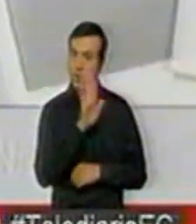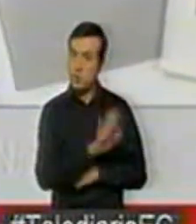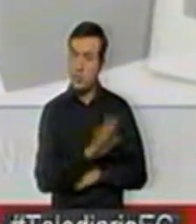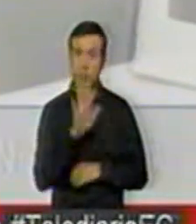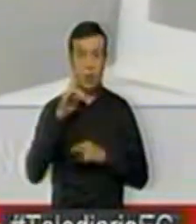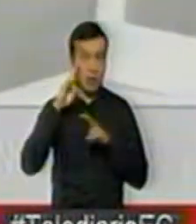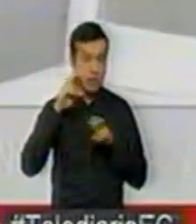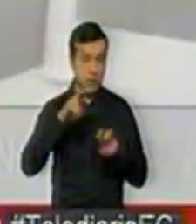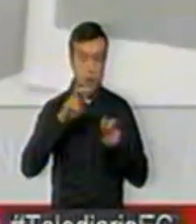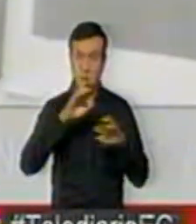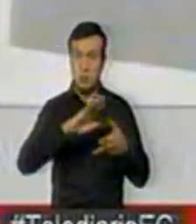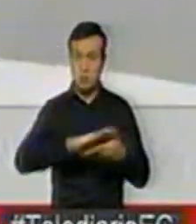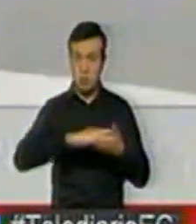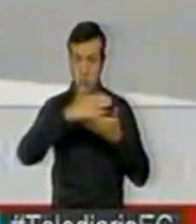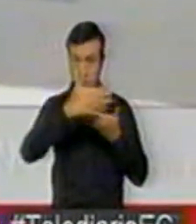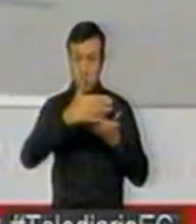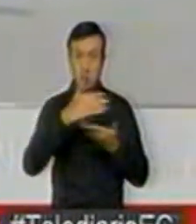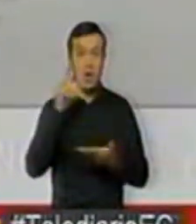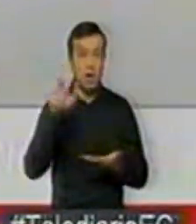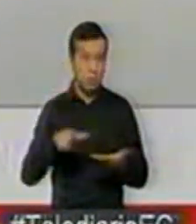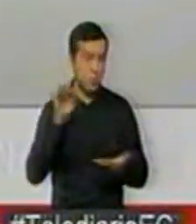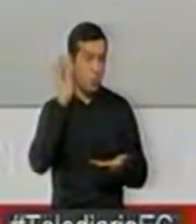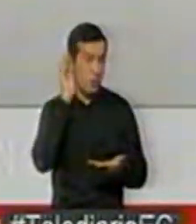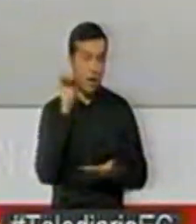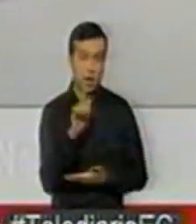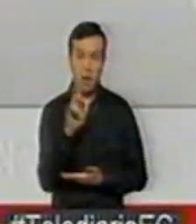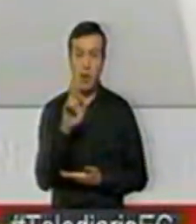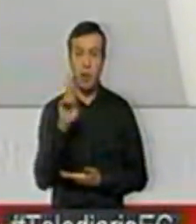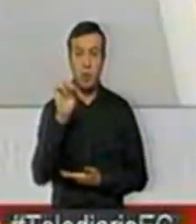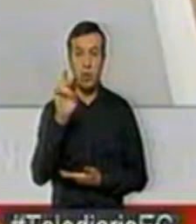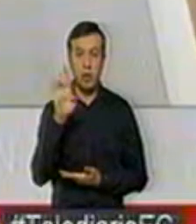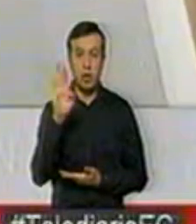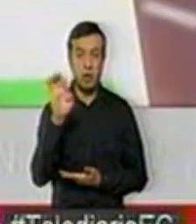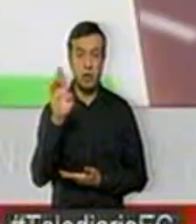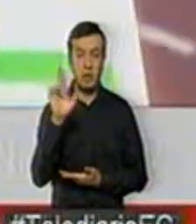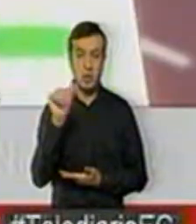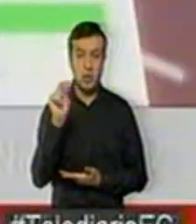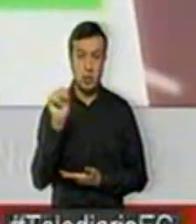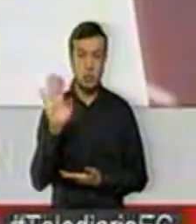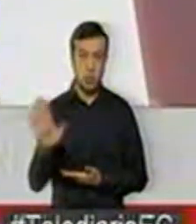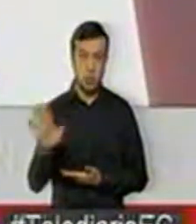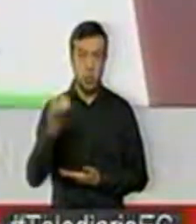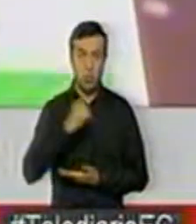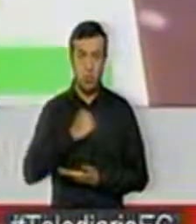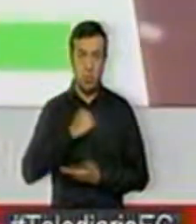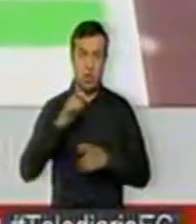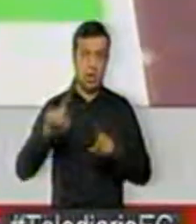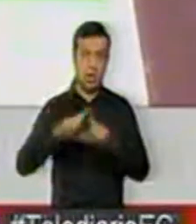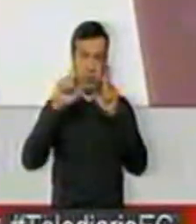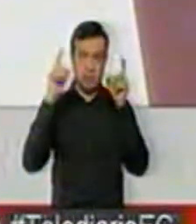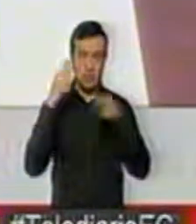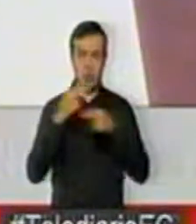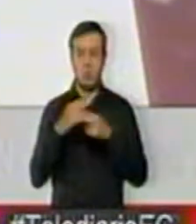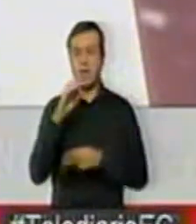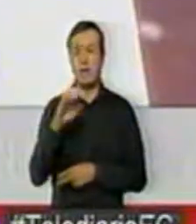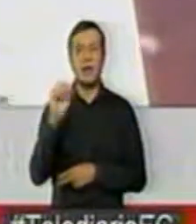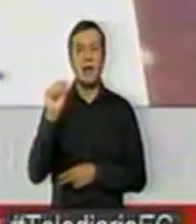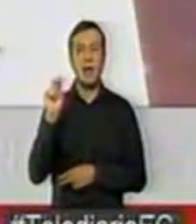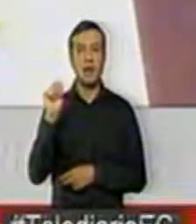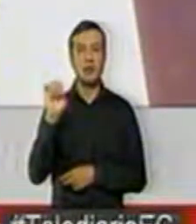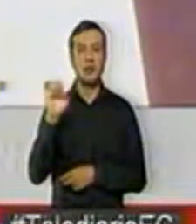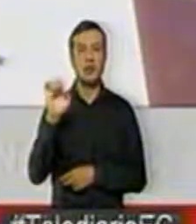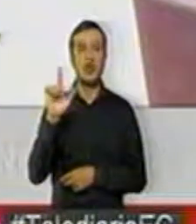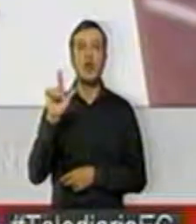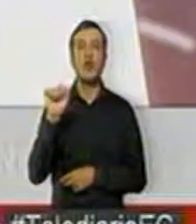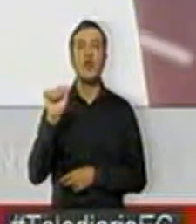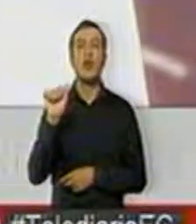de la computadora de Laura Terán, también procesada, se menciona a la empresa de la que Alvarado es accionista, Creacional, misma que habría